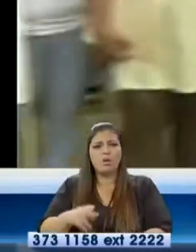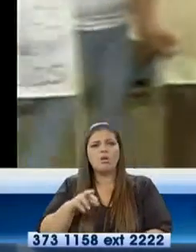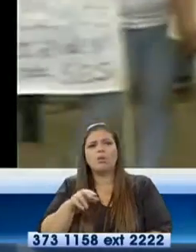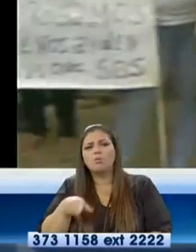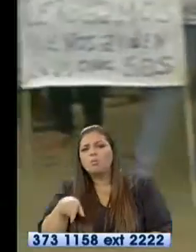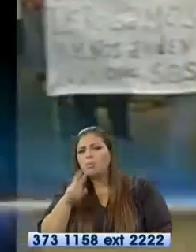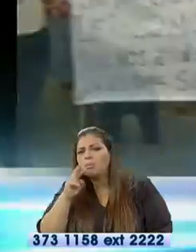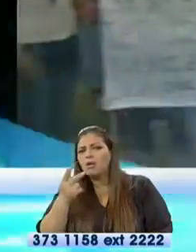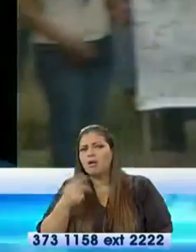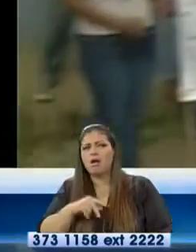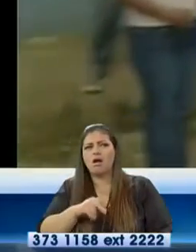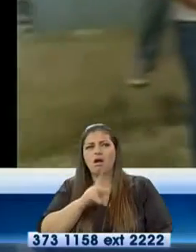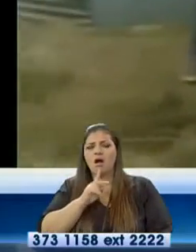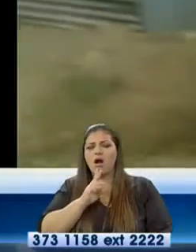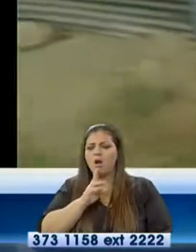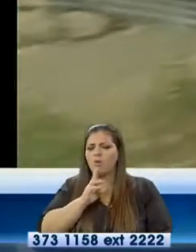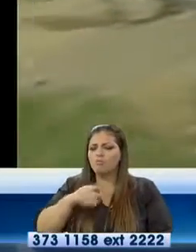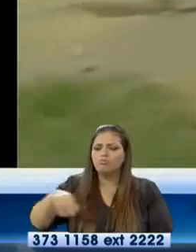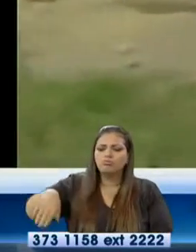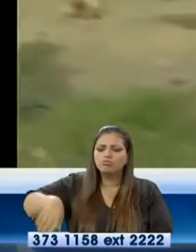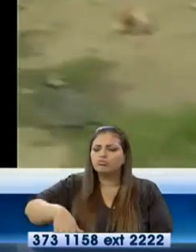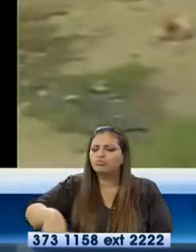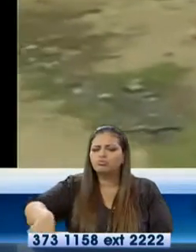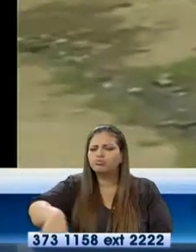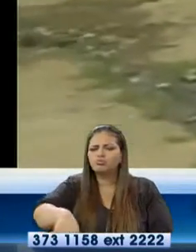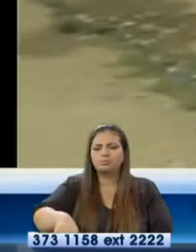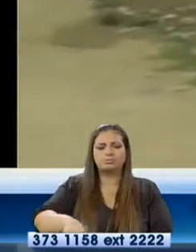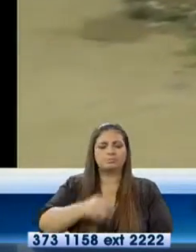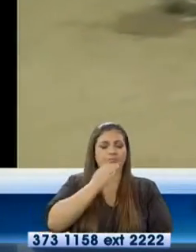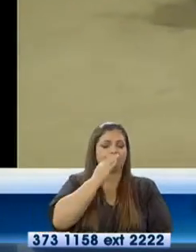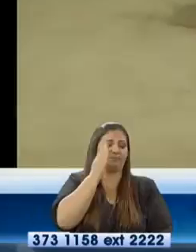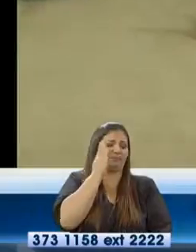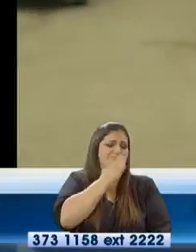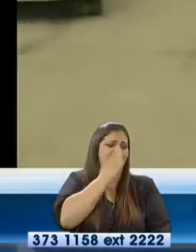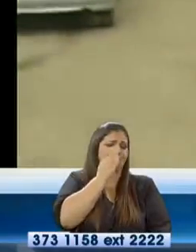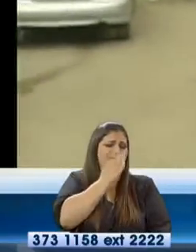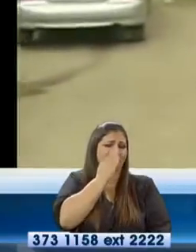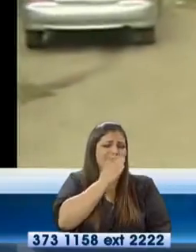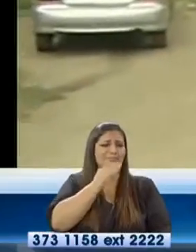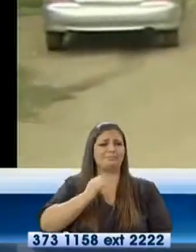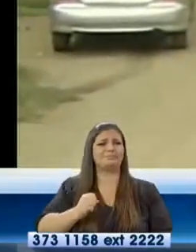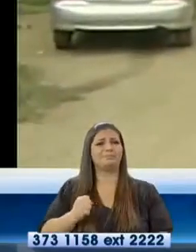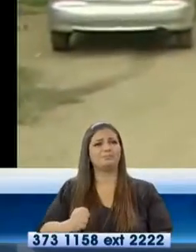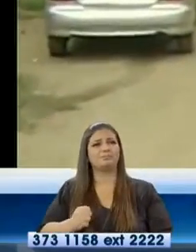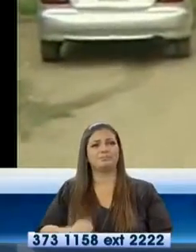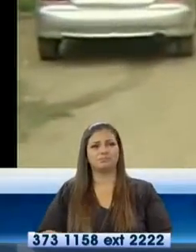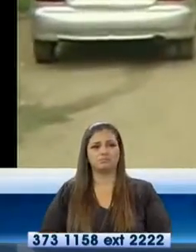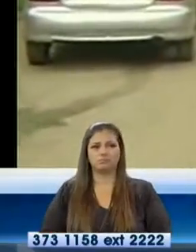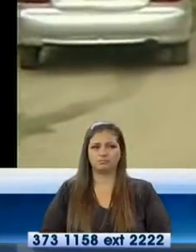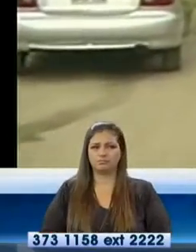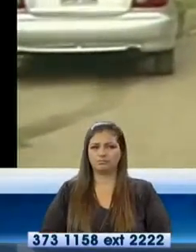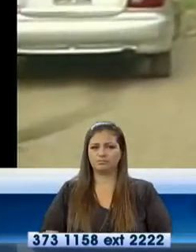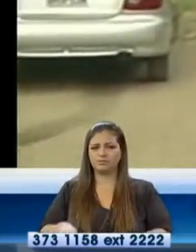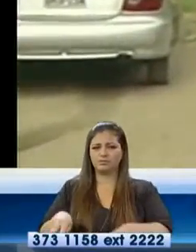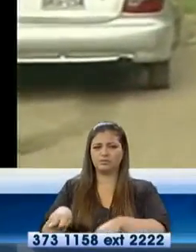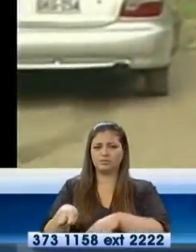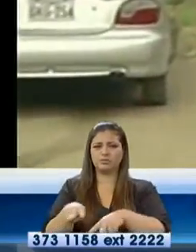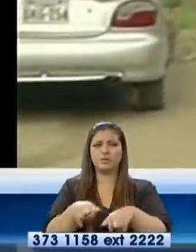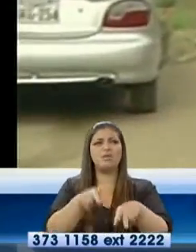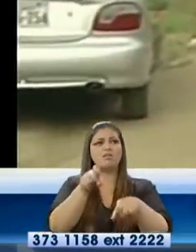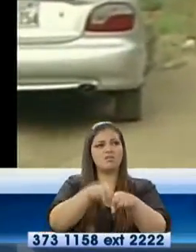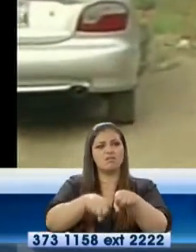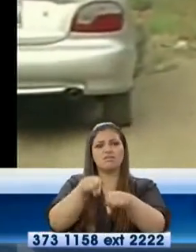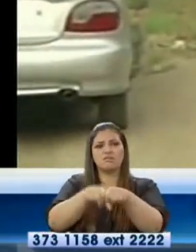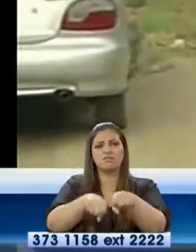riachuelo con agua putrefacta que emana mal olor. Y usted me dice que así es en verano y que en